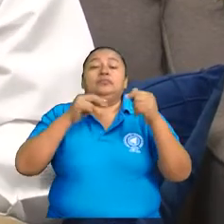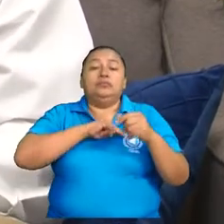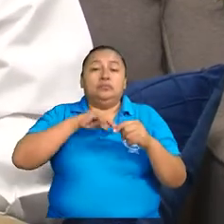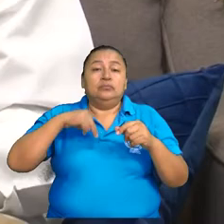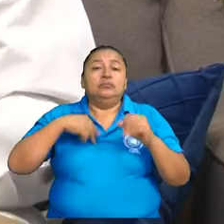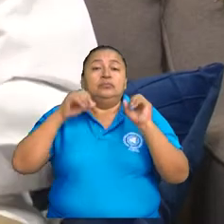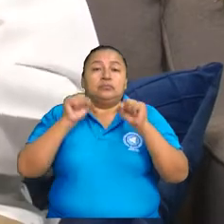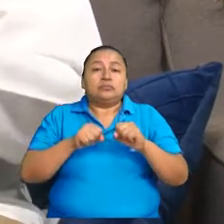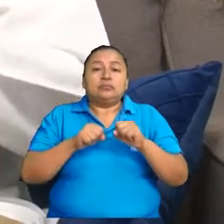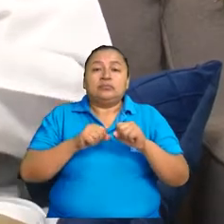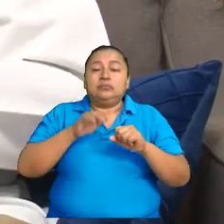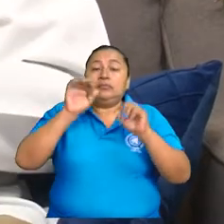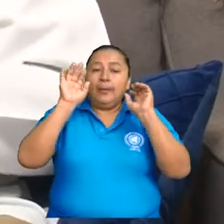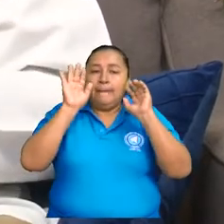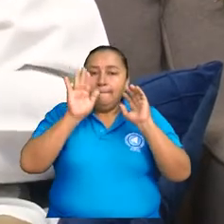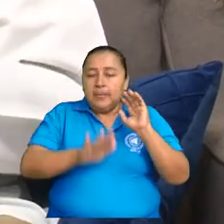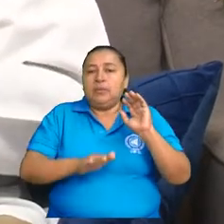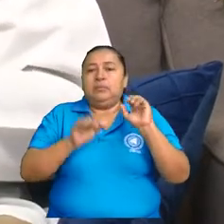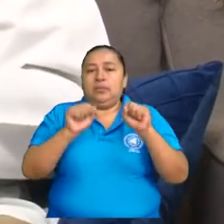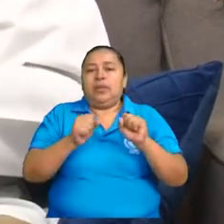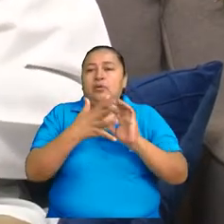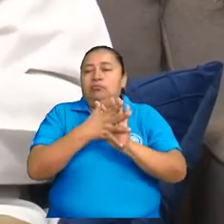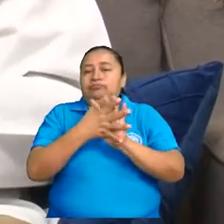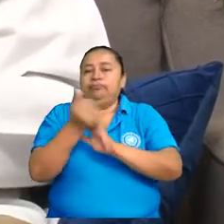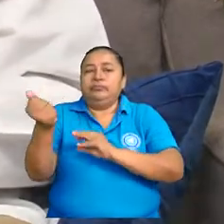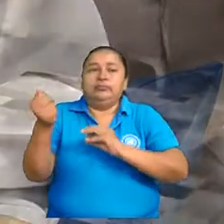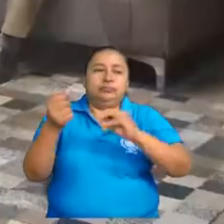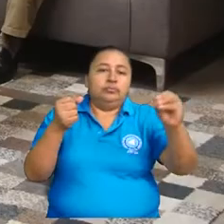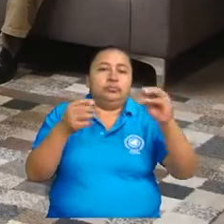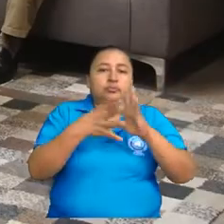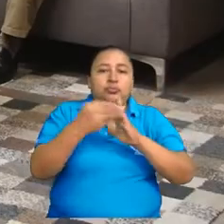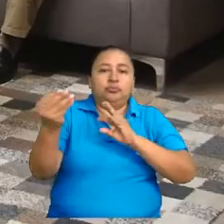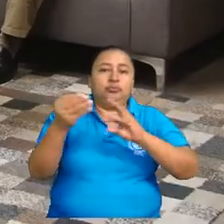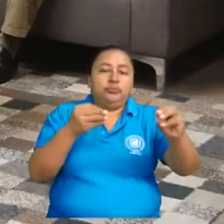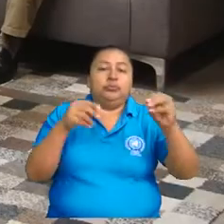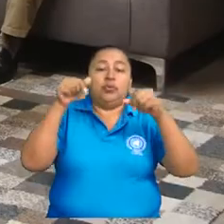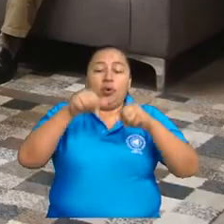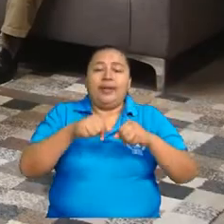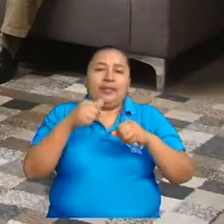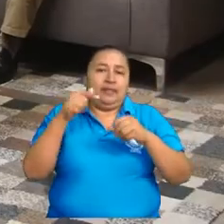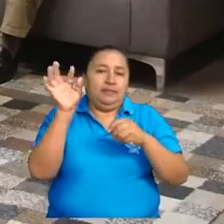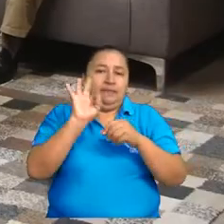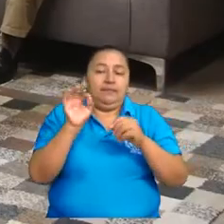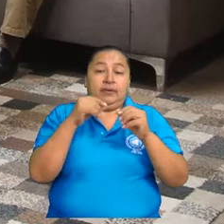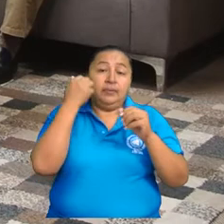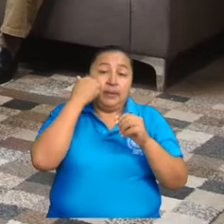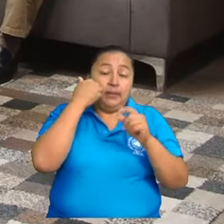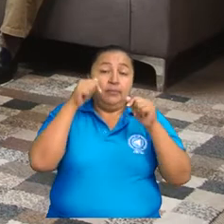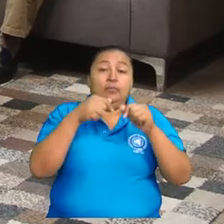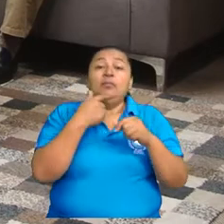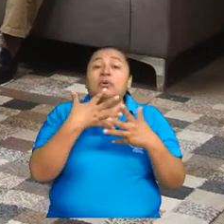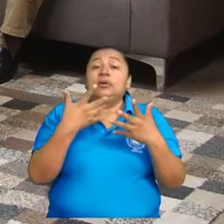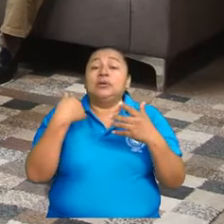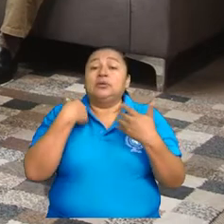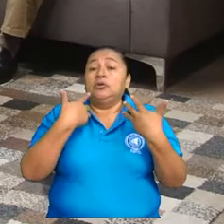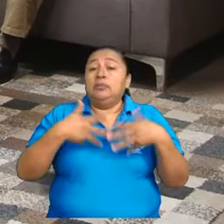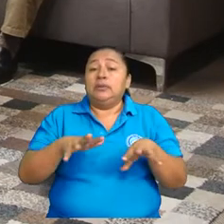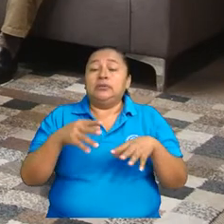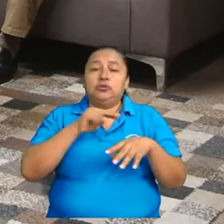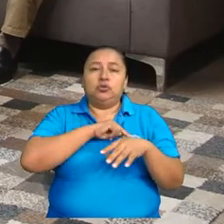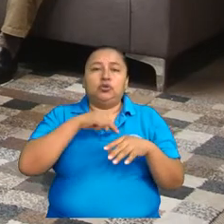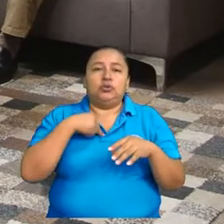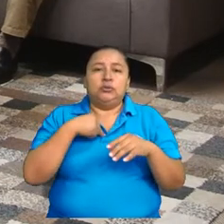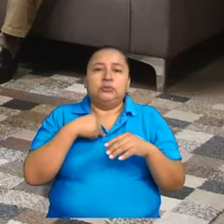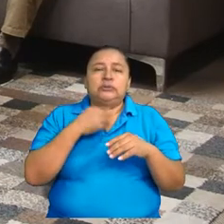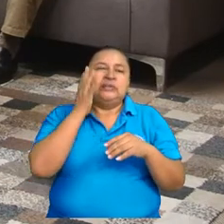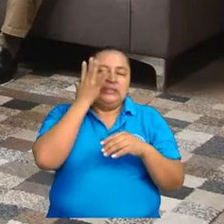las menos probabilidades de podernos contagiar con este virus, porque normalmente nosotros nos tocamos